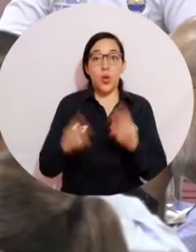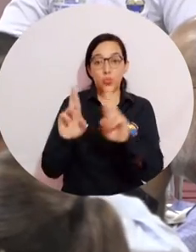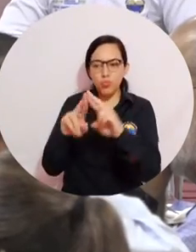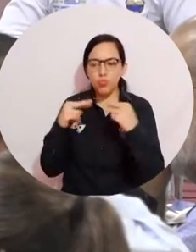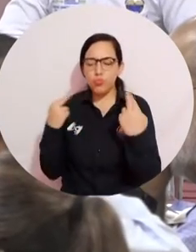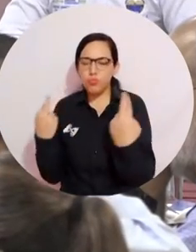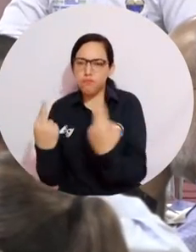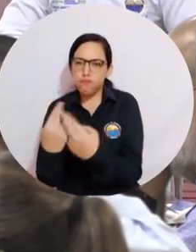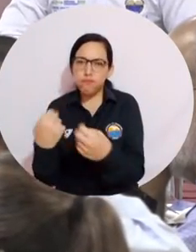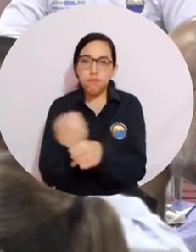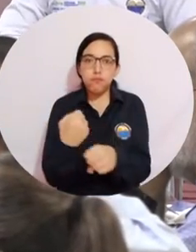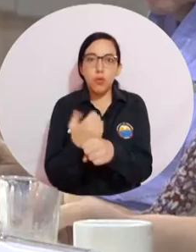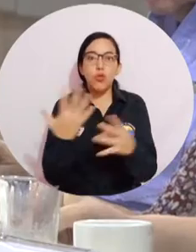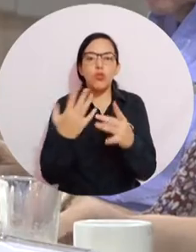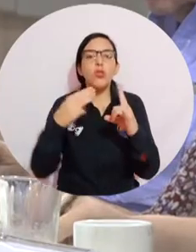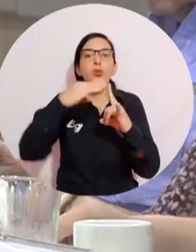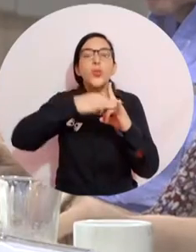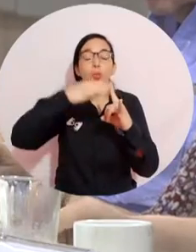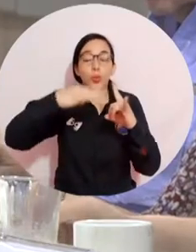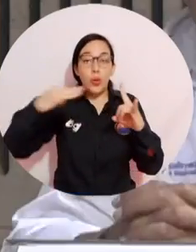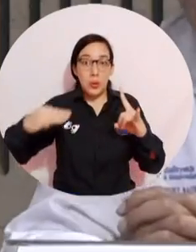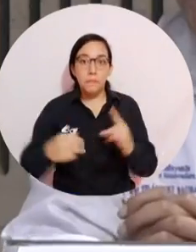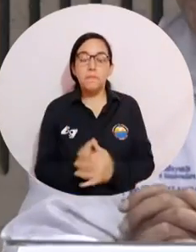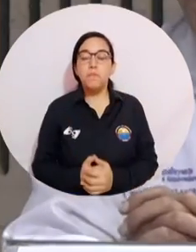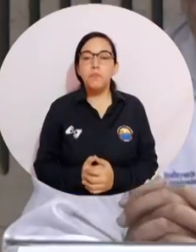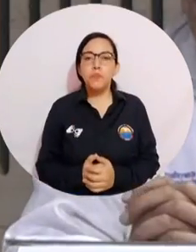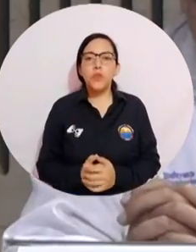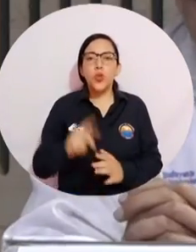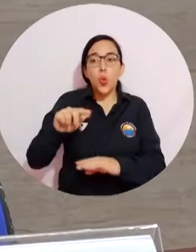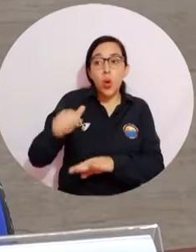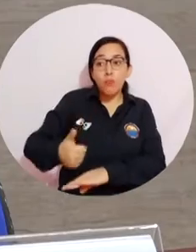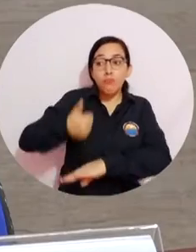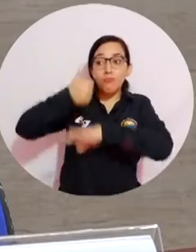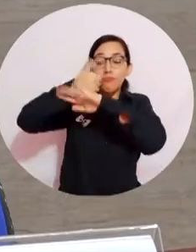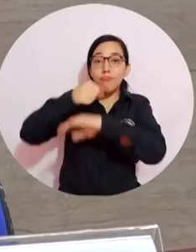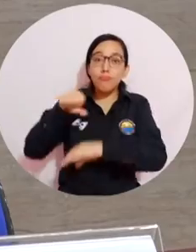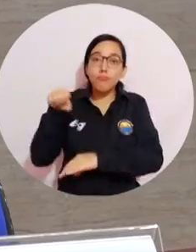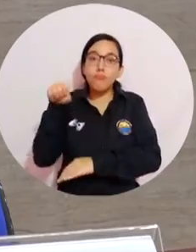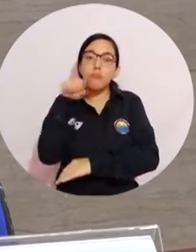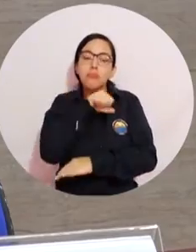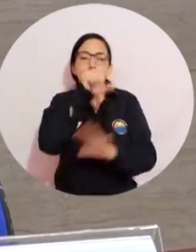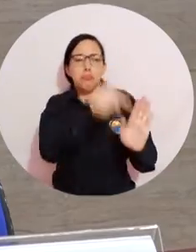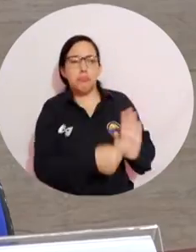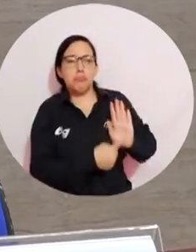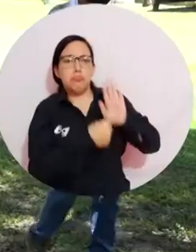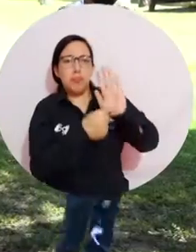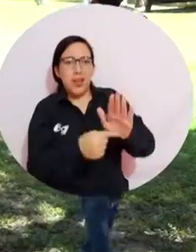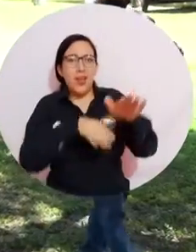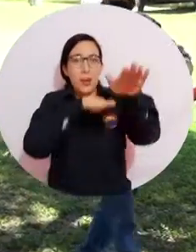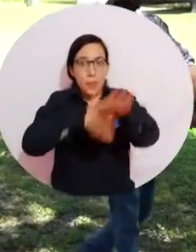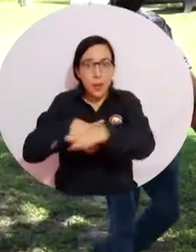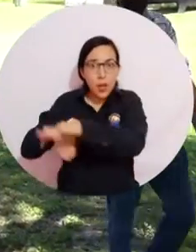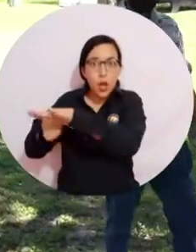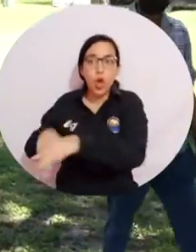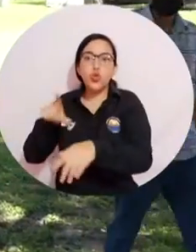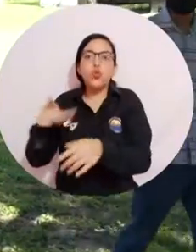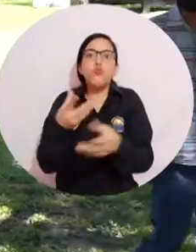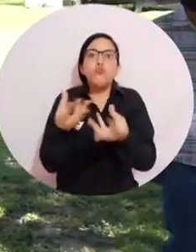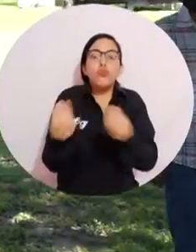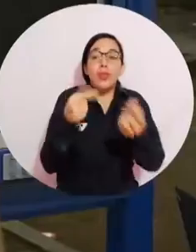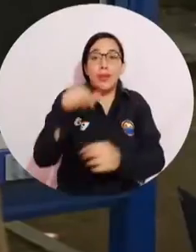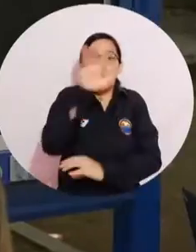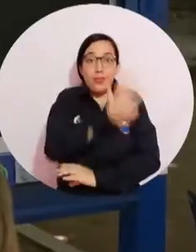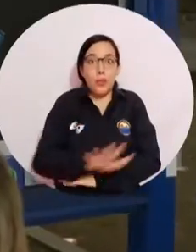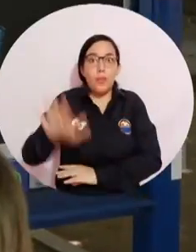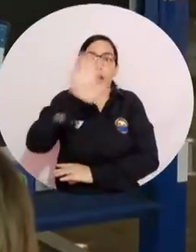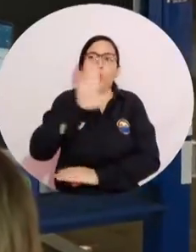En una reunión de trabajo en las instalaciones de la Universidad del Magdalena, el rector Pablo Vera Salazar presentó ante representantes gremiales